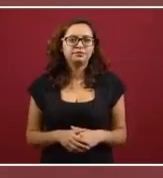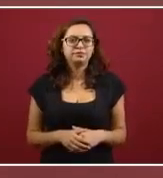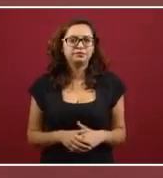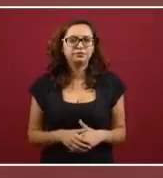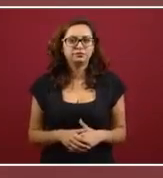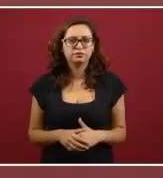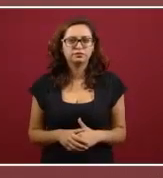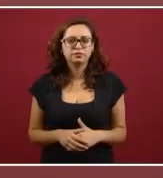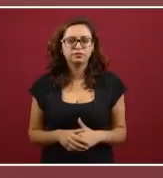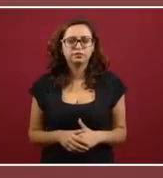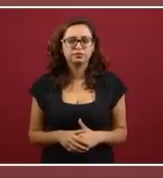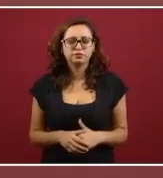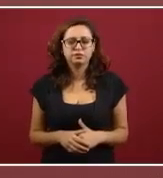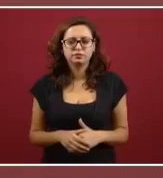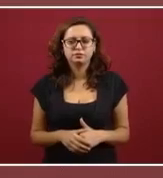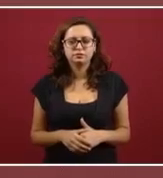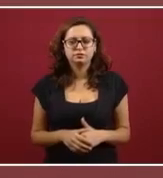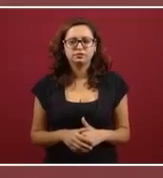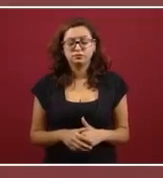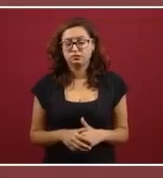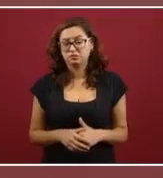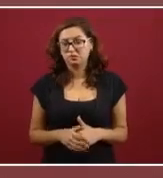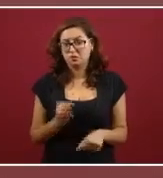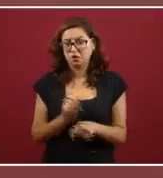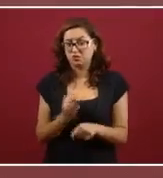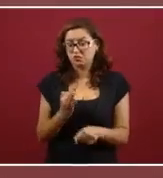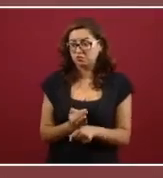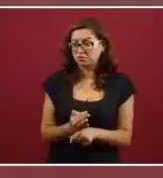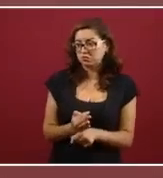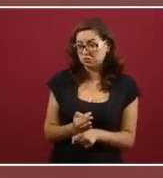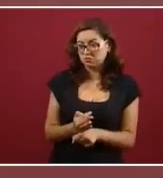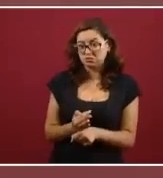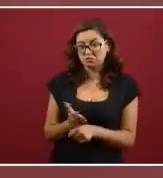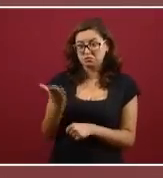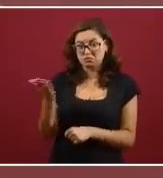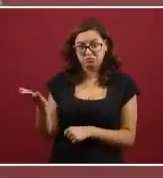en este caso yo respeto mucho la decisión que tomó